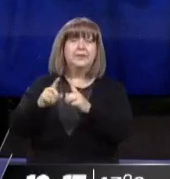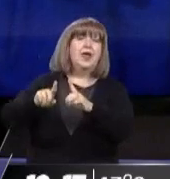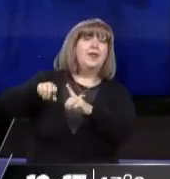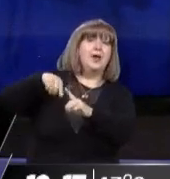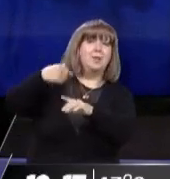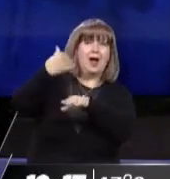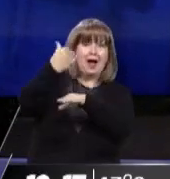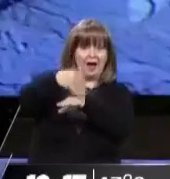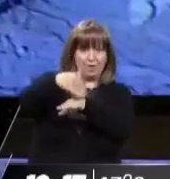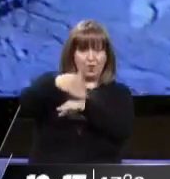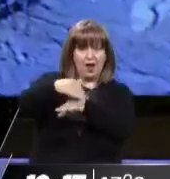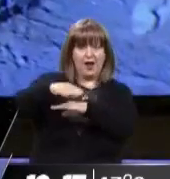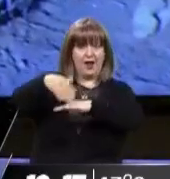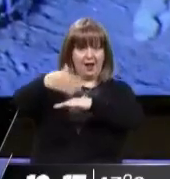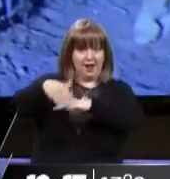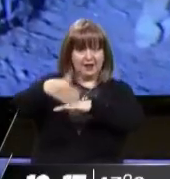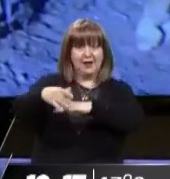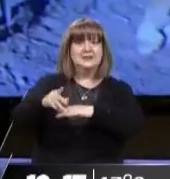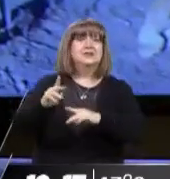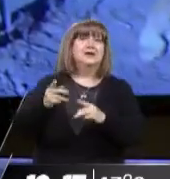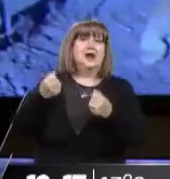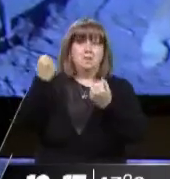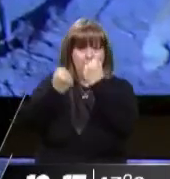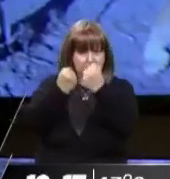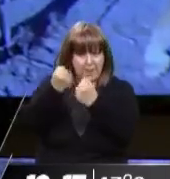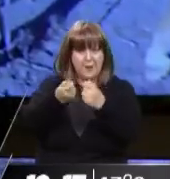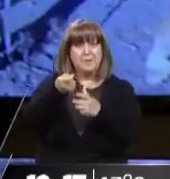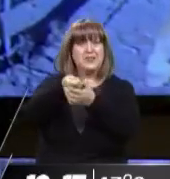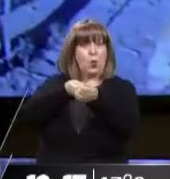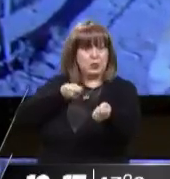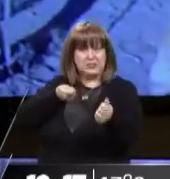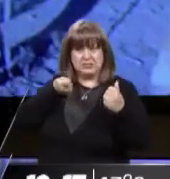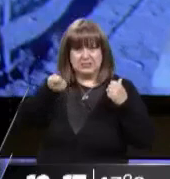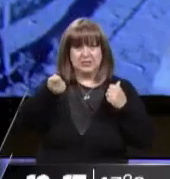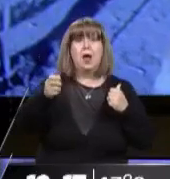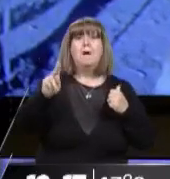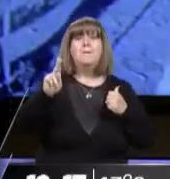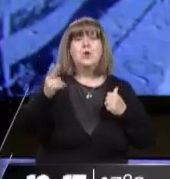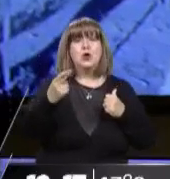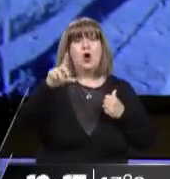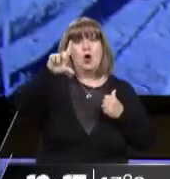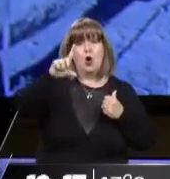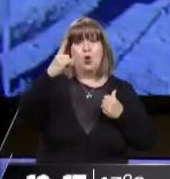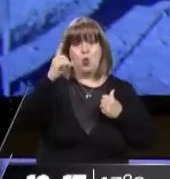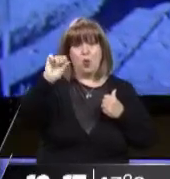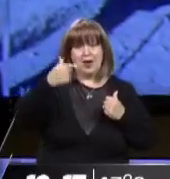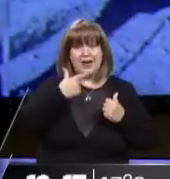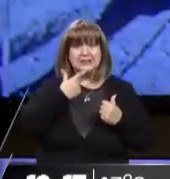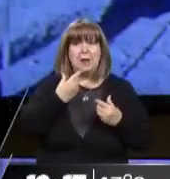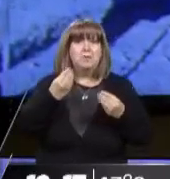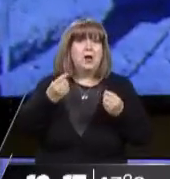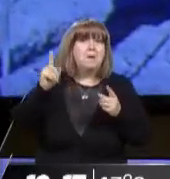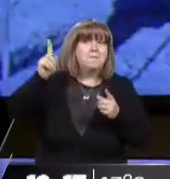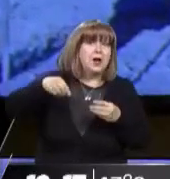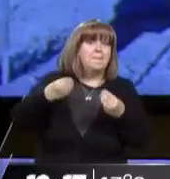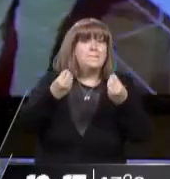pelea o esta riña que termina lamentablemente con la muerte de Lucas Miranda, pero que en realidad no está establecido cuál fue el